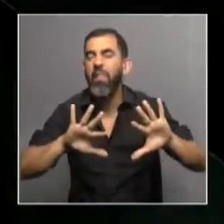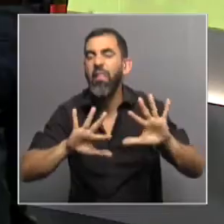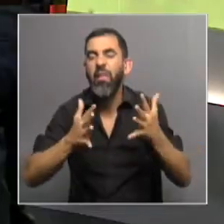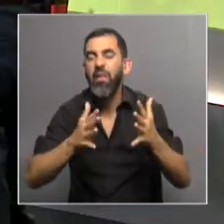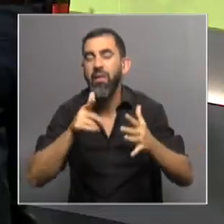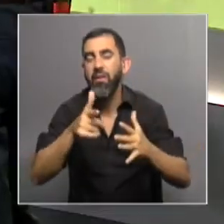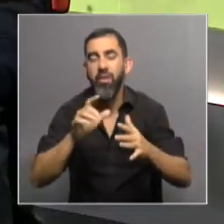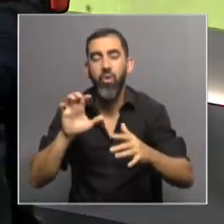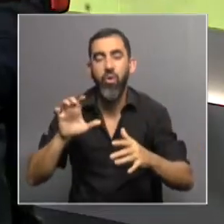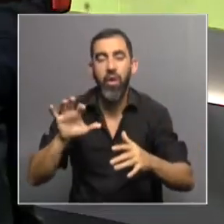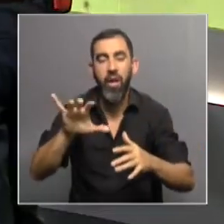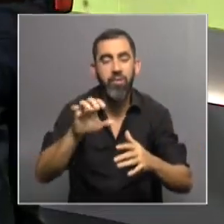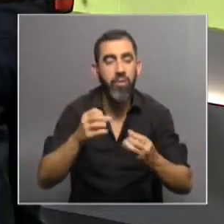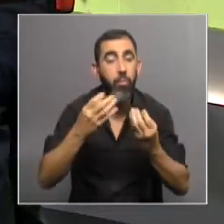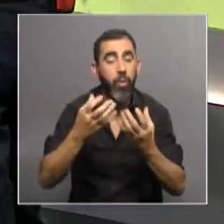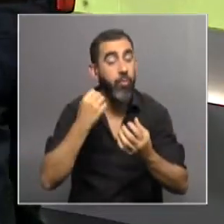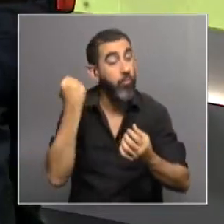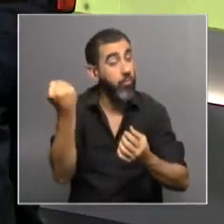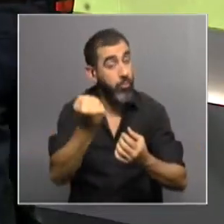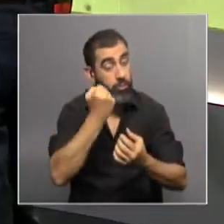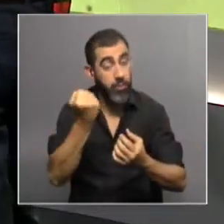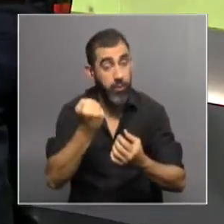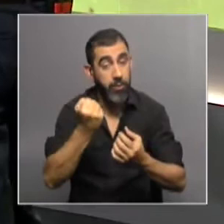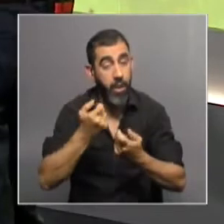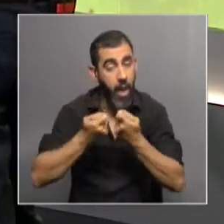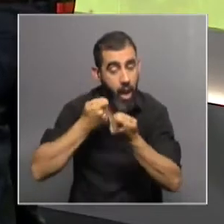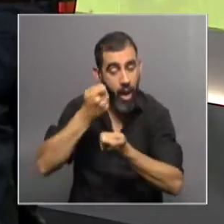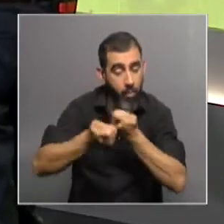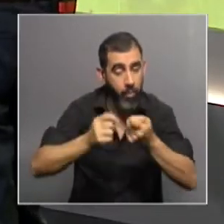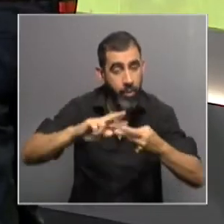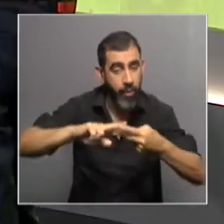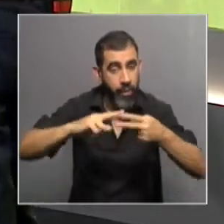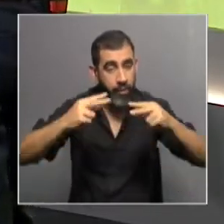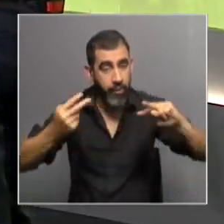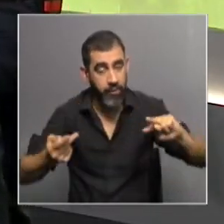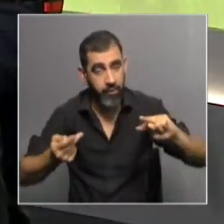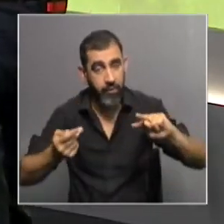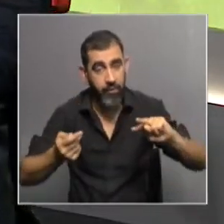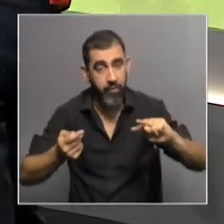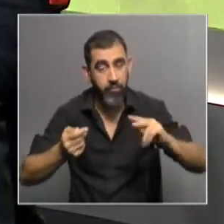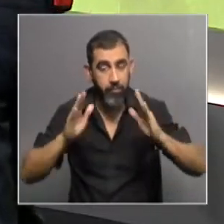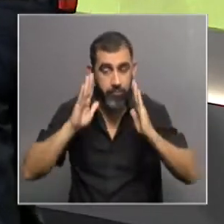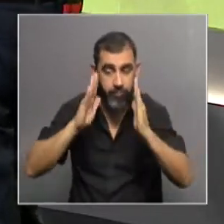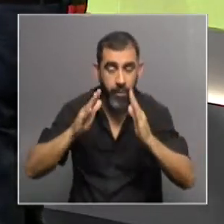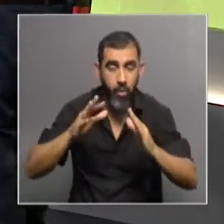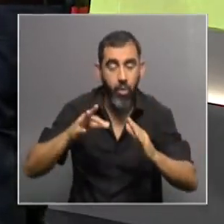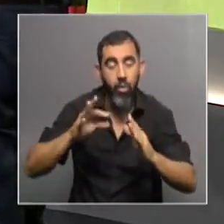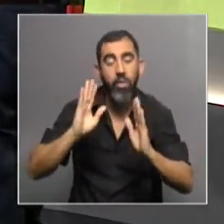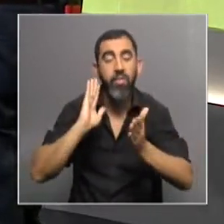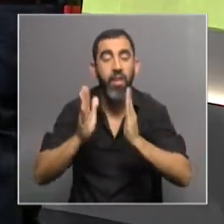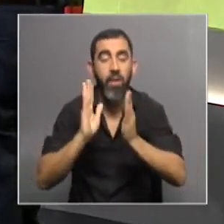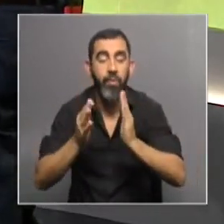un cáncer y por qué es tan importante el aporte que desde la genética se puede hacer para encarar una vía de tratamiento